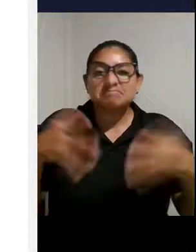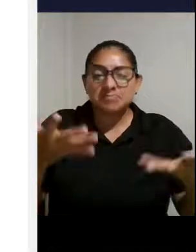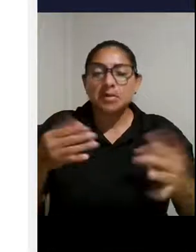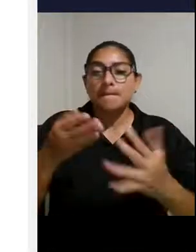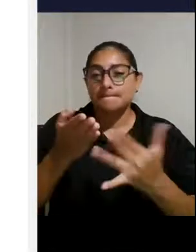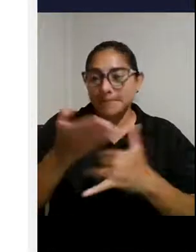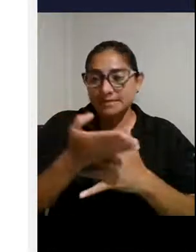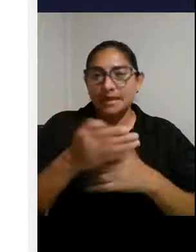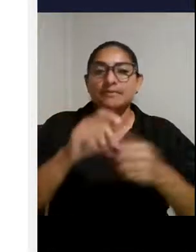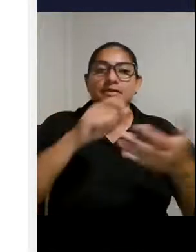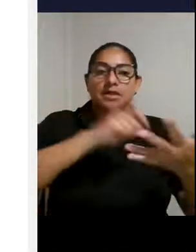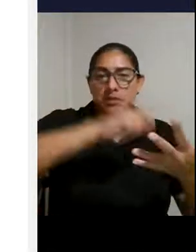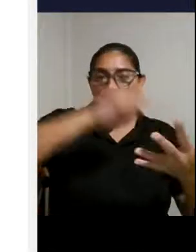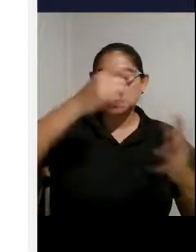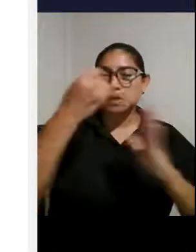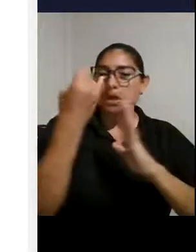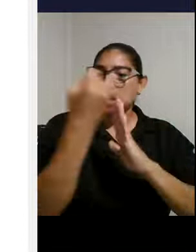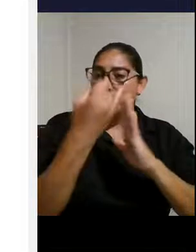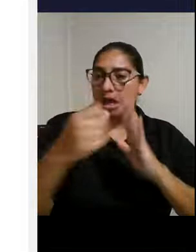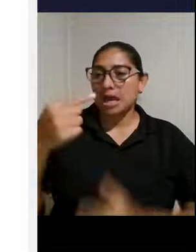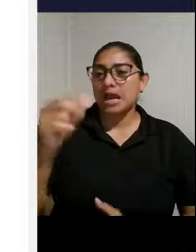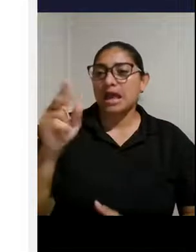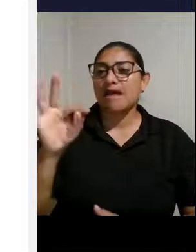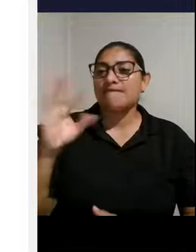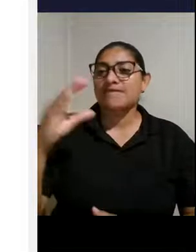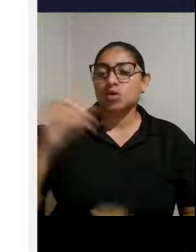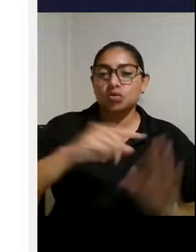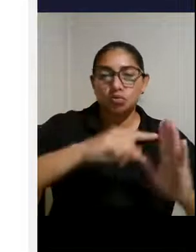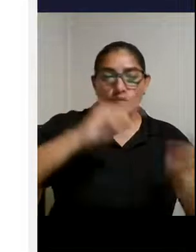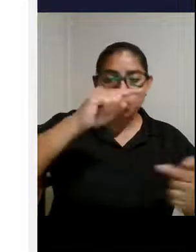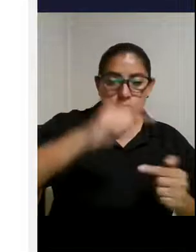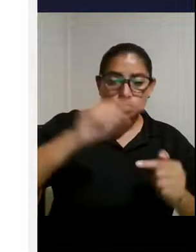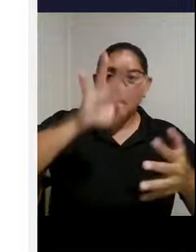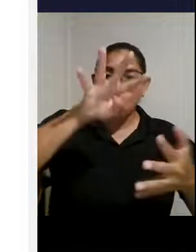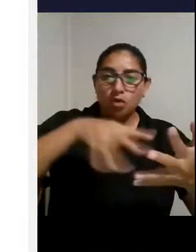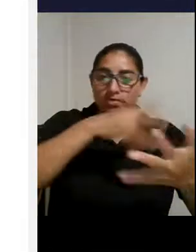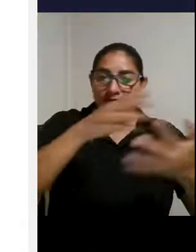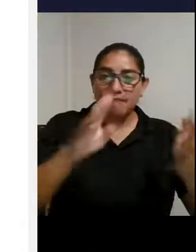de gráficas y también lo podíamos hacer por medio de tablas.